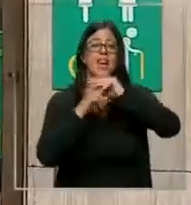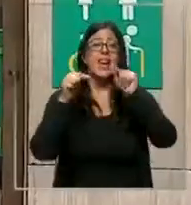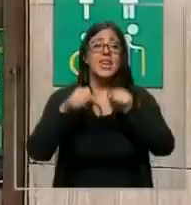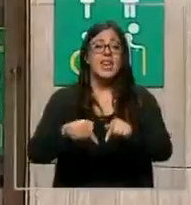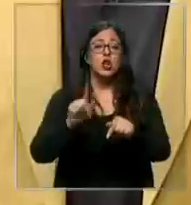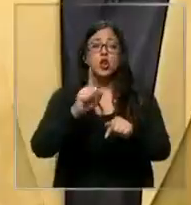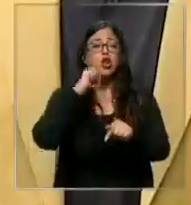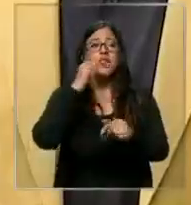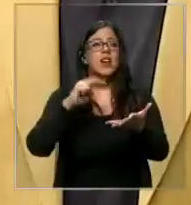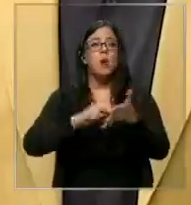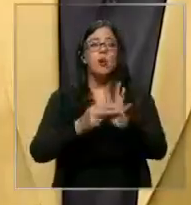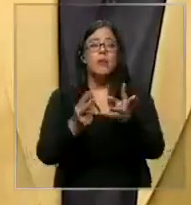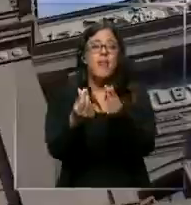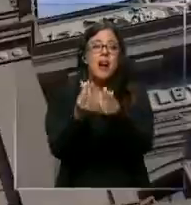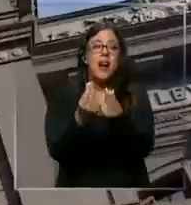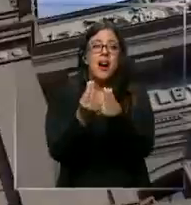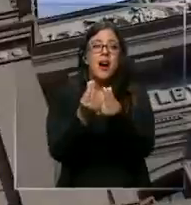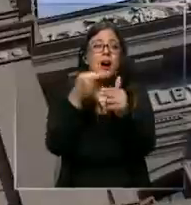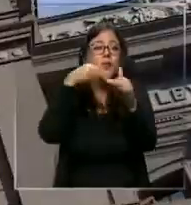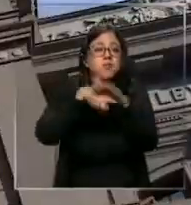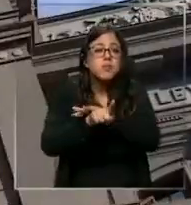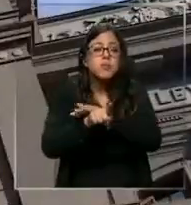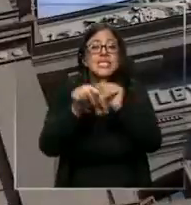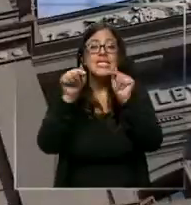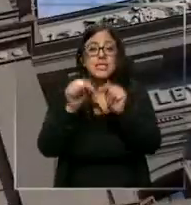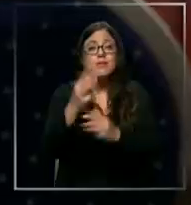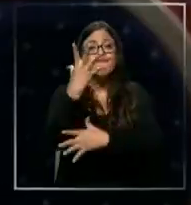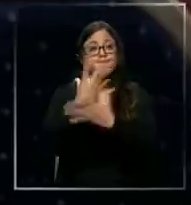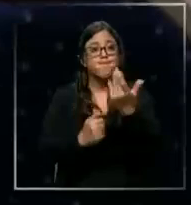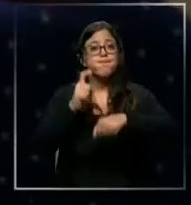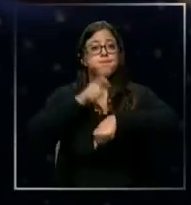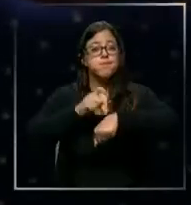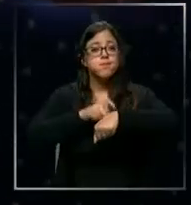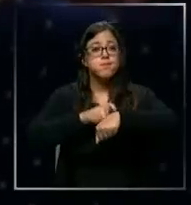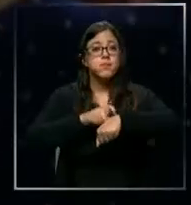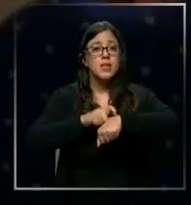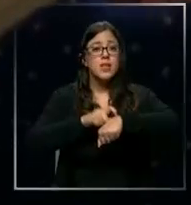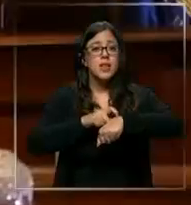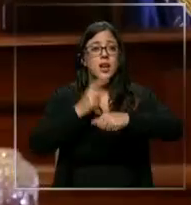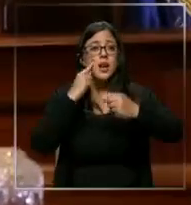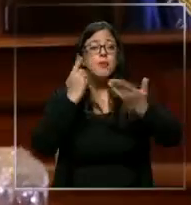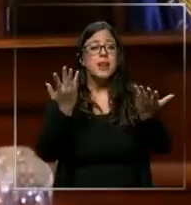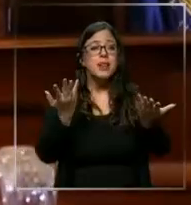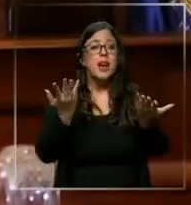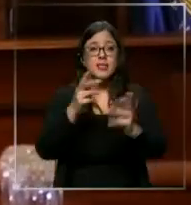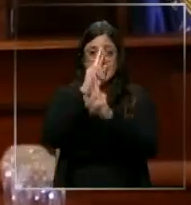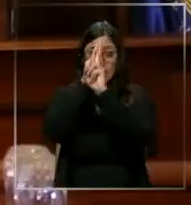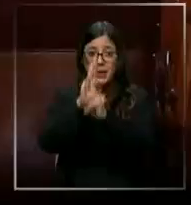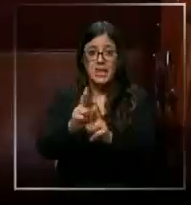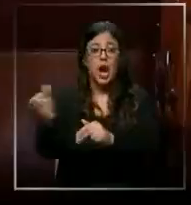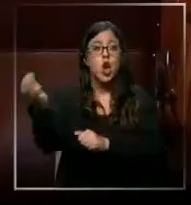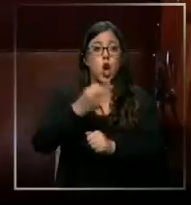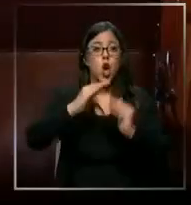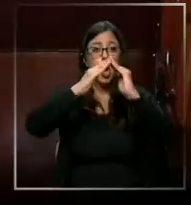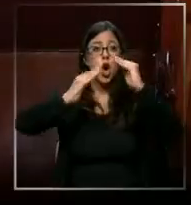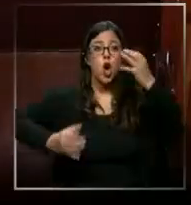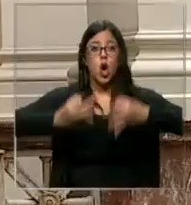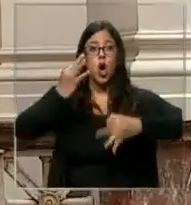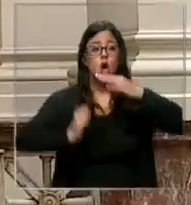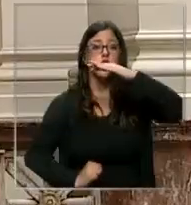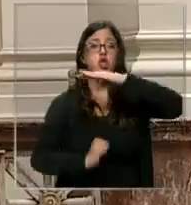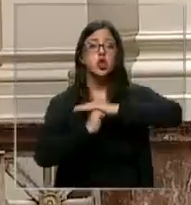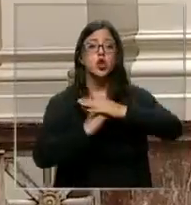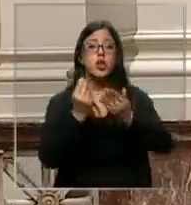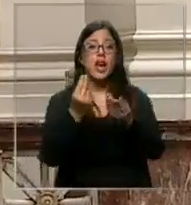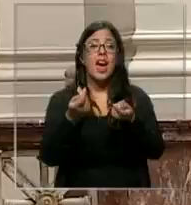implique una crisis financiera aguda Y es que se está acabando el tiempo para acatarlo resuelto por el fallo de la Corte Suprema de restituir